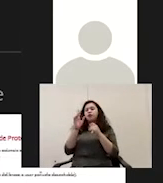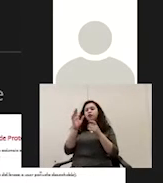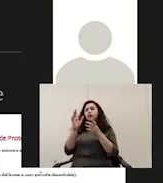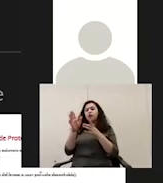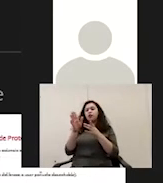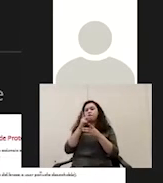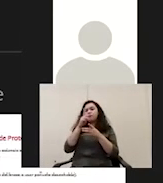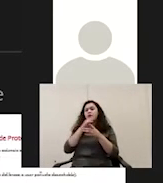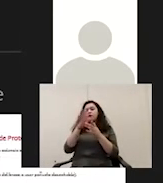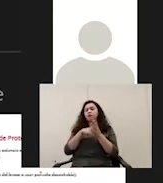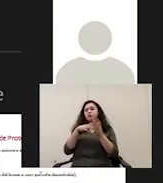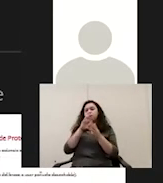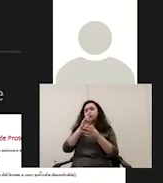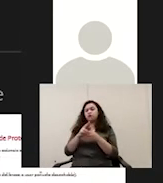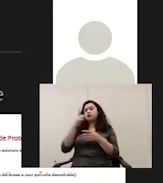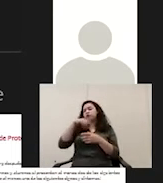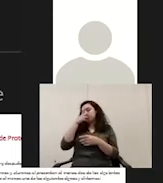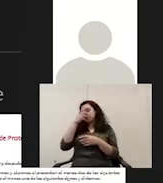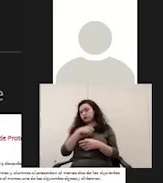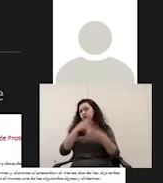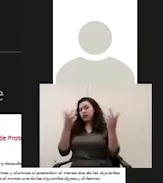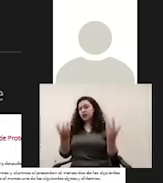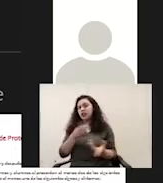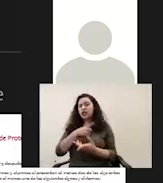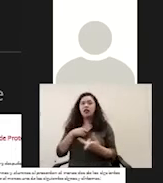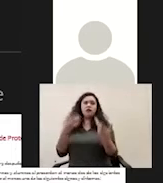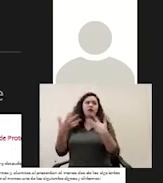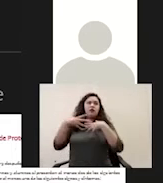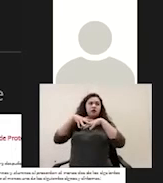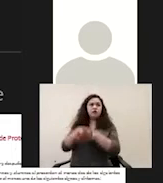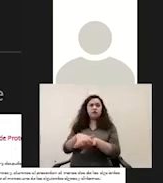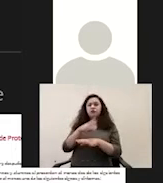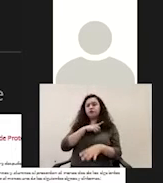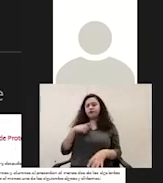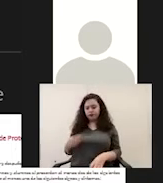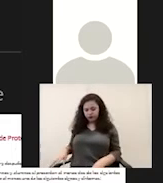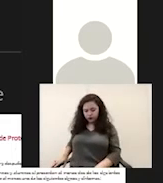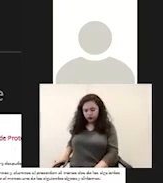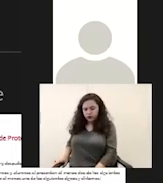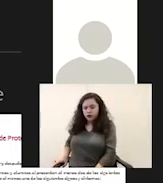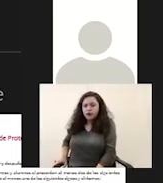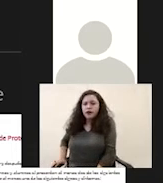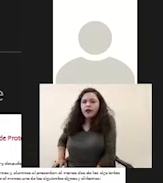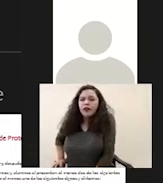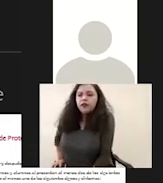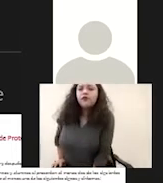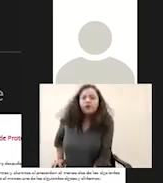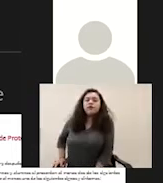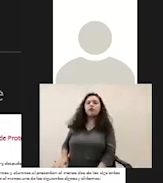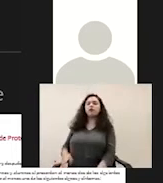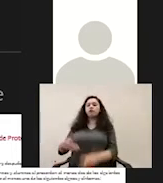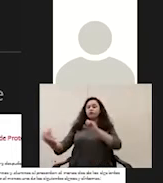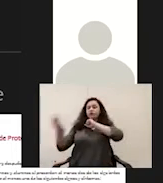ustedes lo indiquen, y pues se tienen que ajustar a esas medidas, ¿no? Es obligatorio el uso de protección